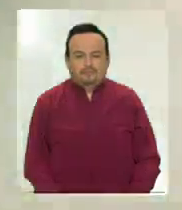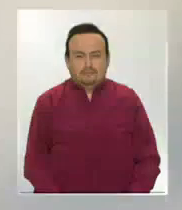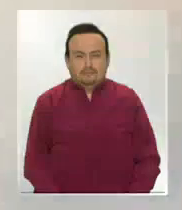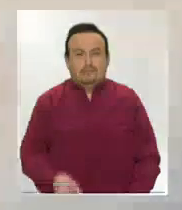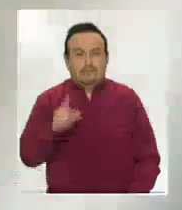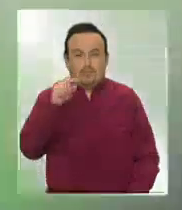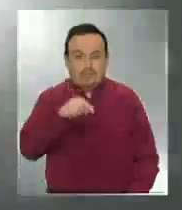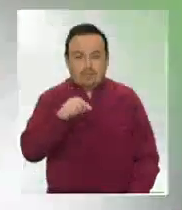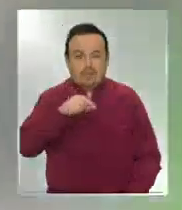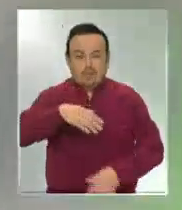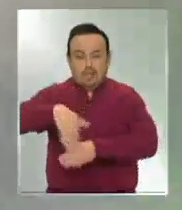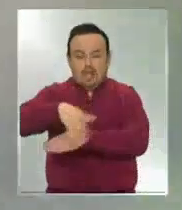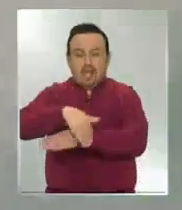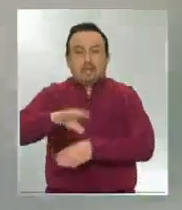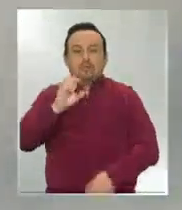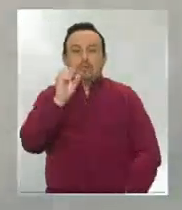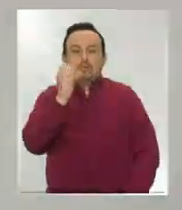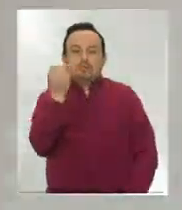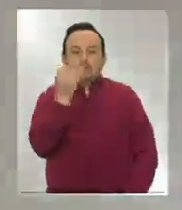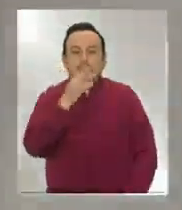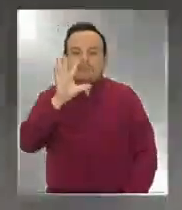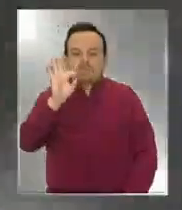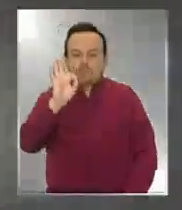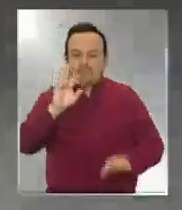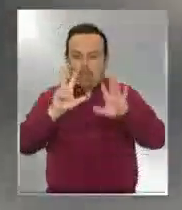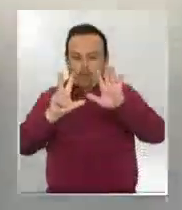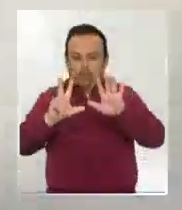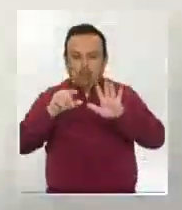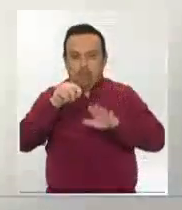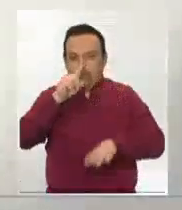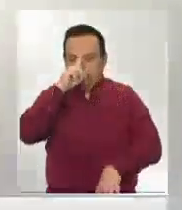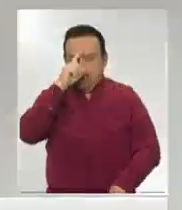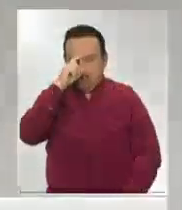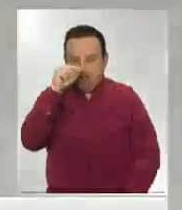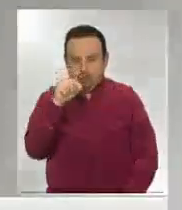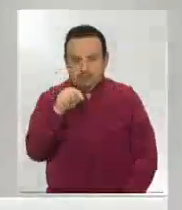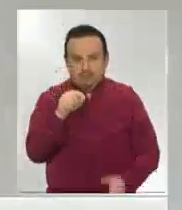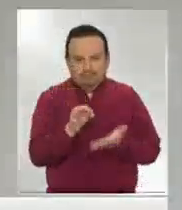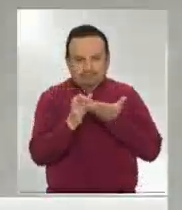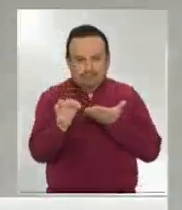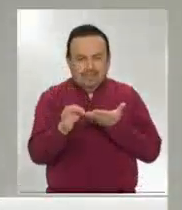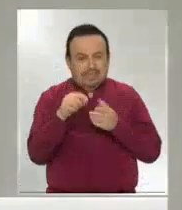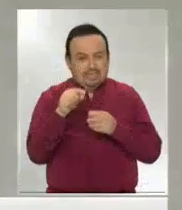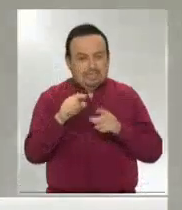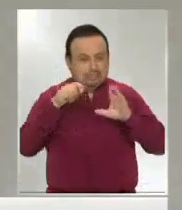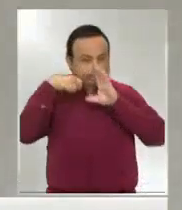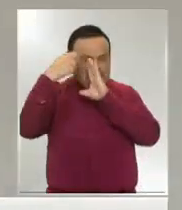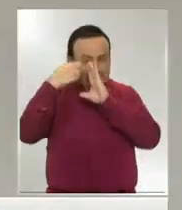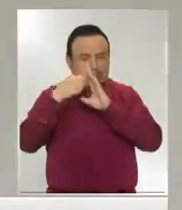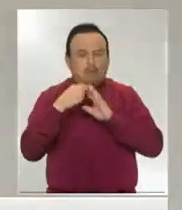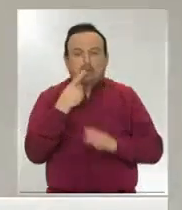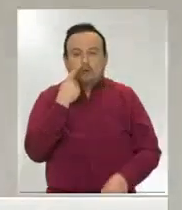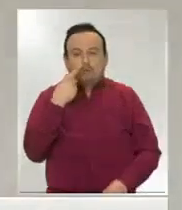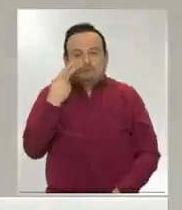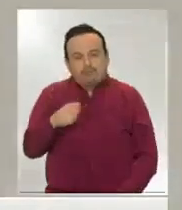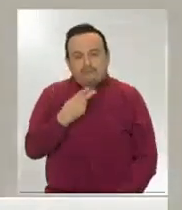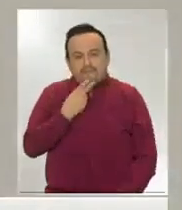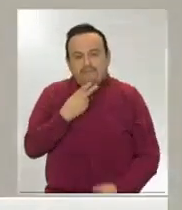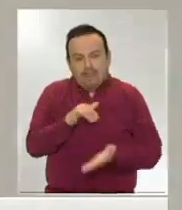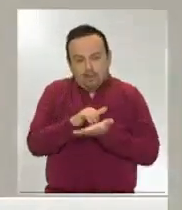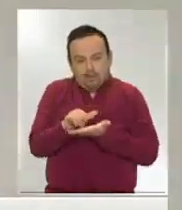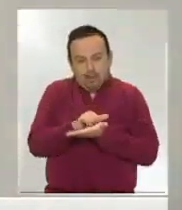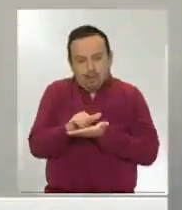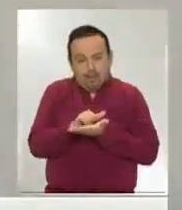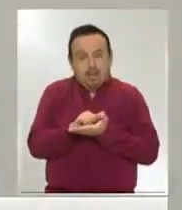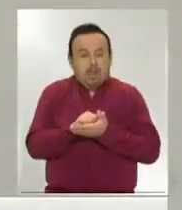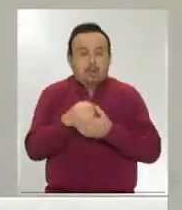Esta es la 58. Este es el Hospital Mount Sinai. El registro es de un neoyorquino que mientras se